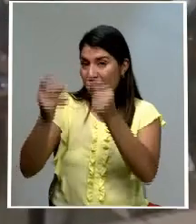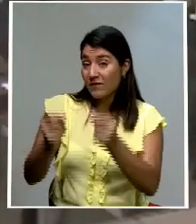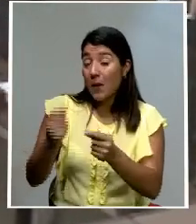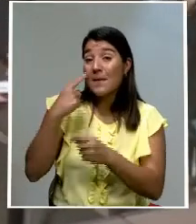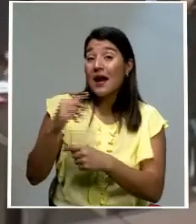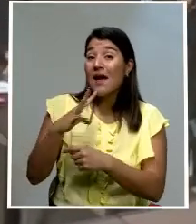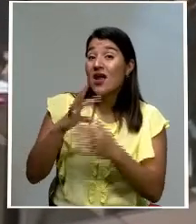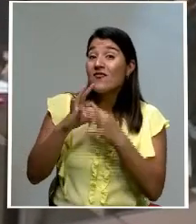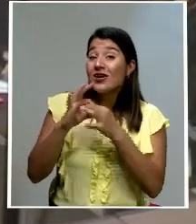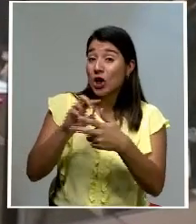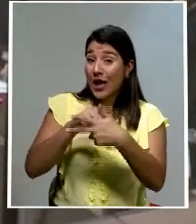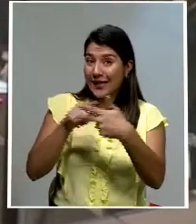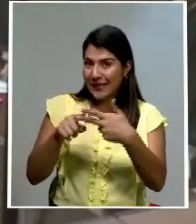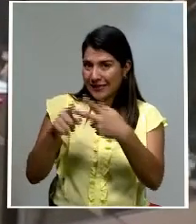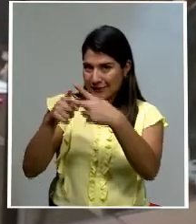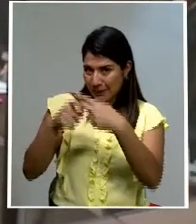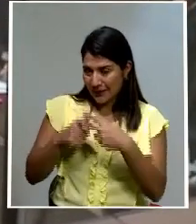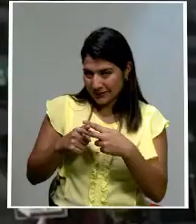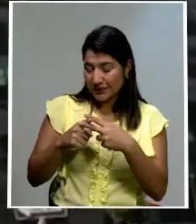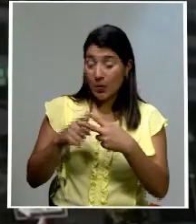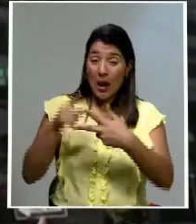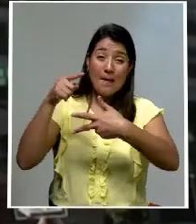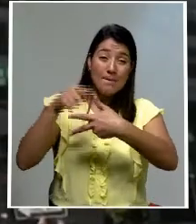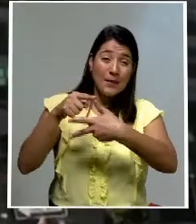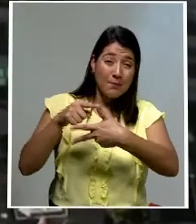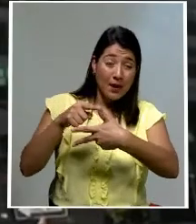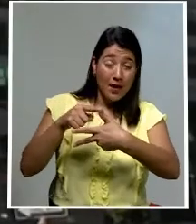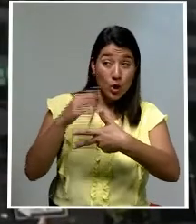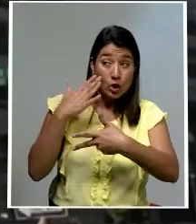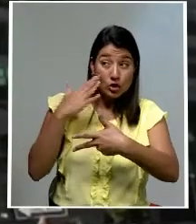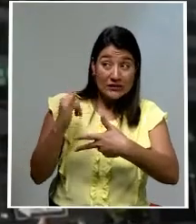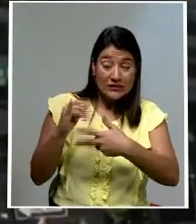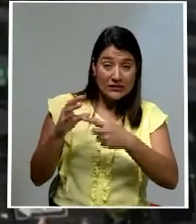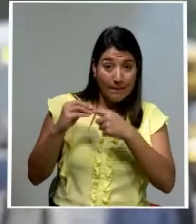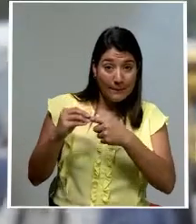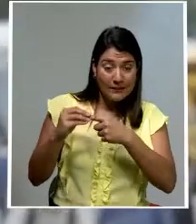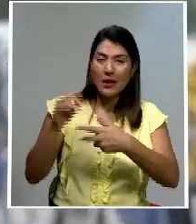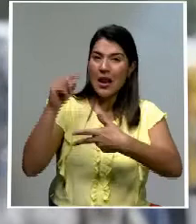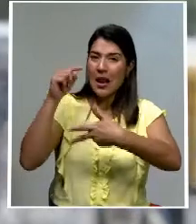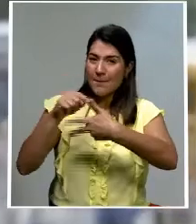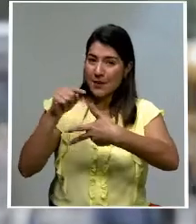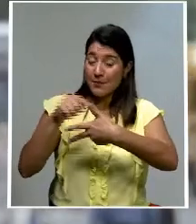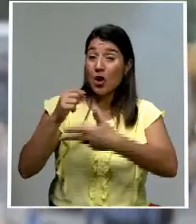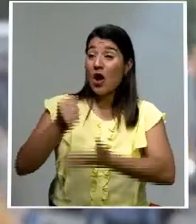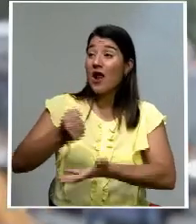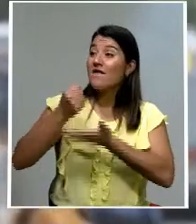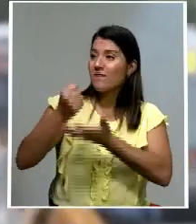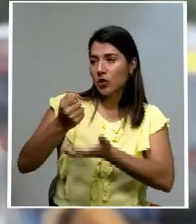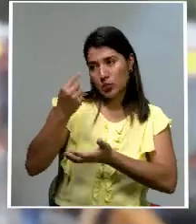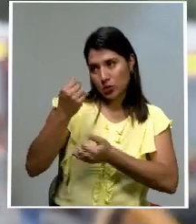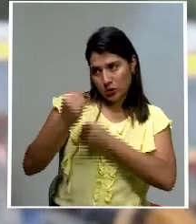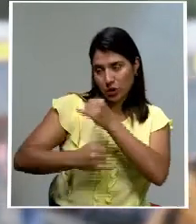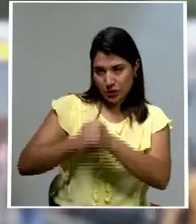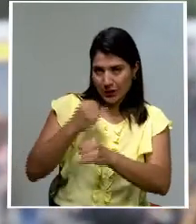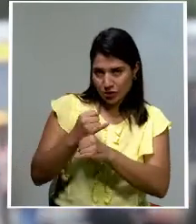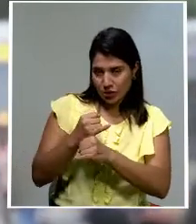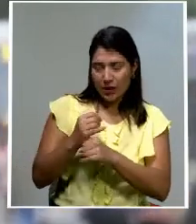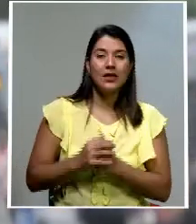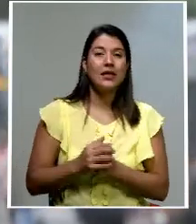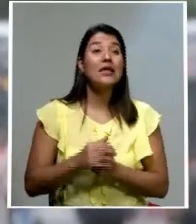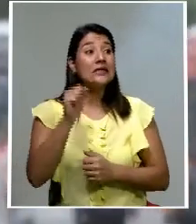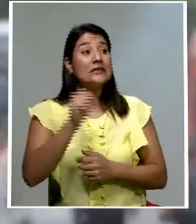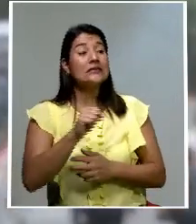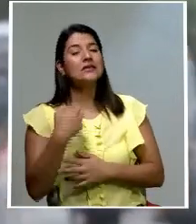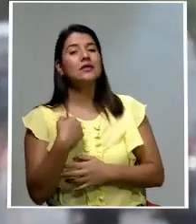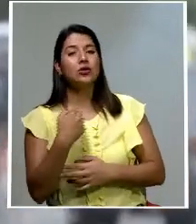y principal, no sé si principal sea la palabra, pero el primero es este del Fondo Monetario Internacional. Sí,